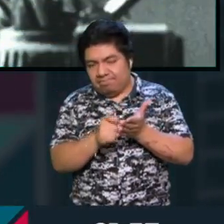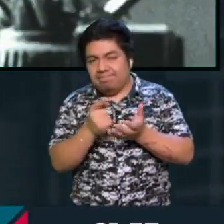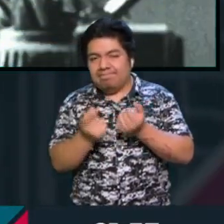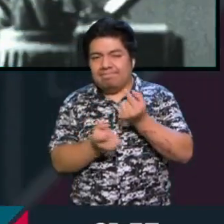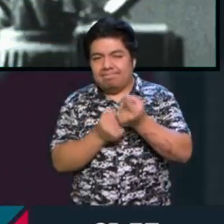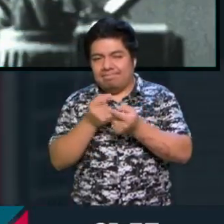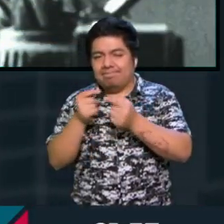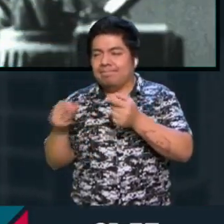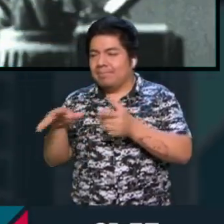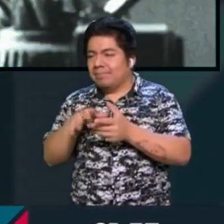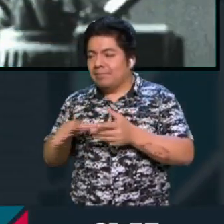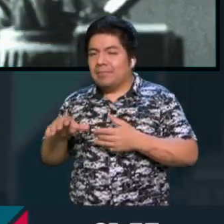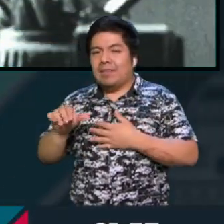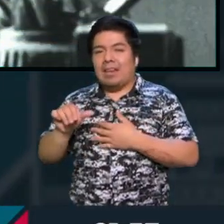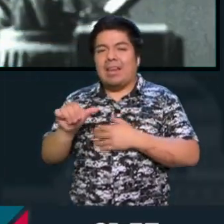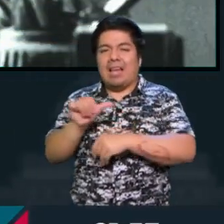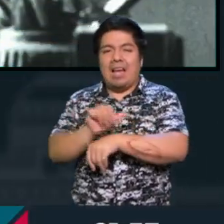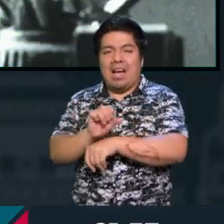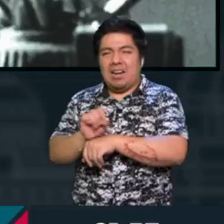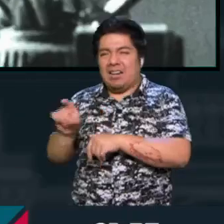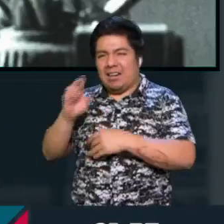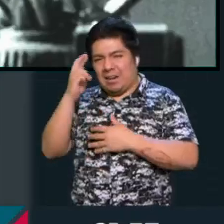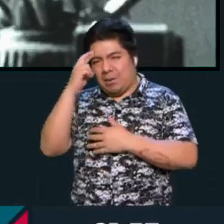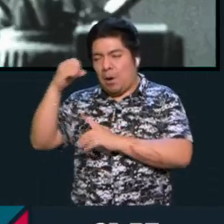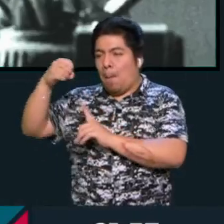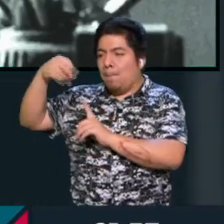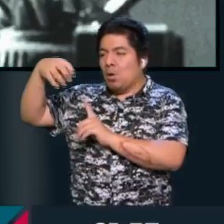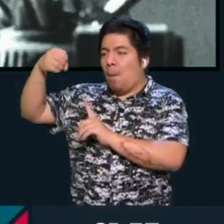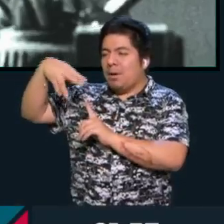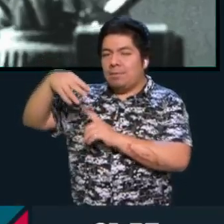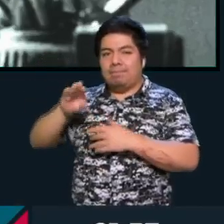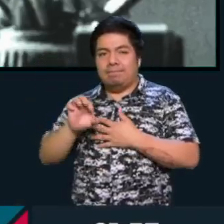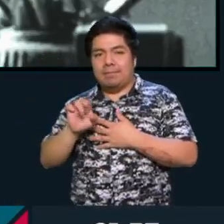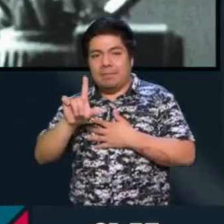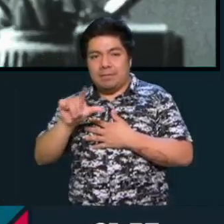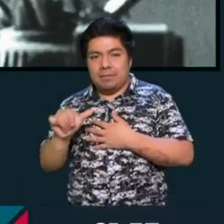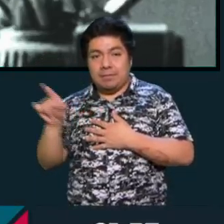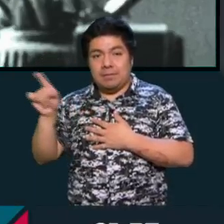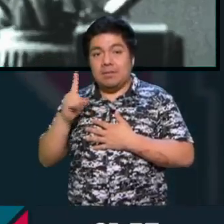el crimen de Álvaro Obregón en La Bombilla, ocurrido en julio de